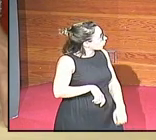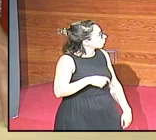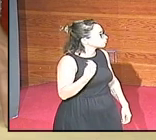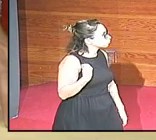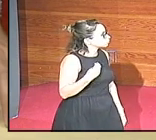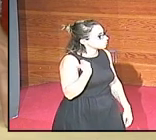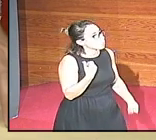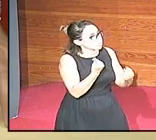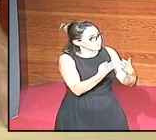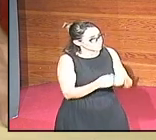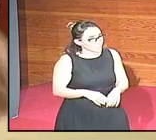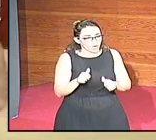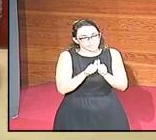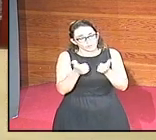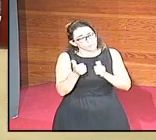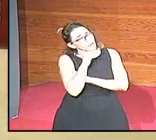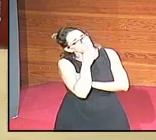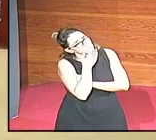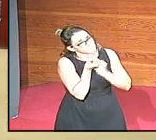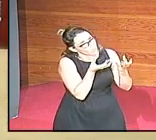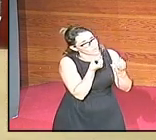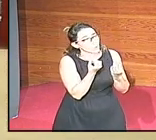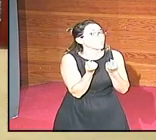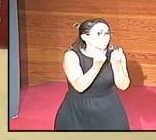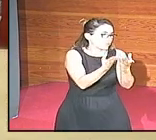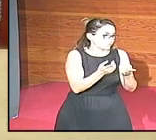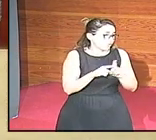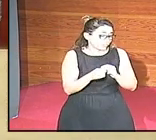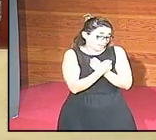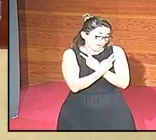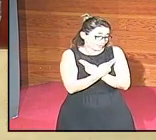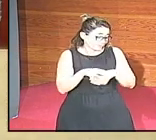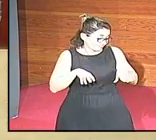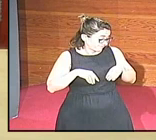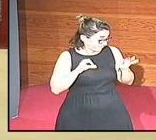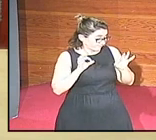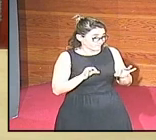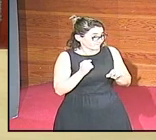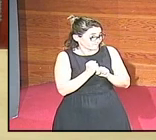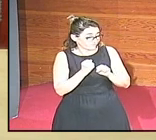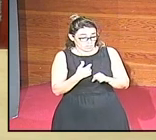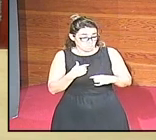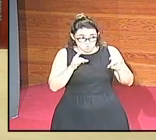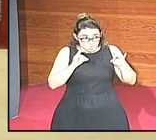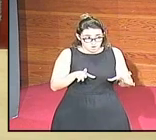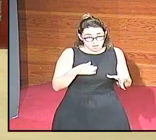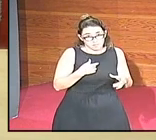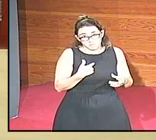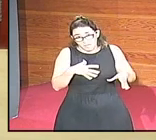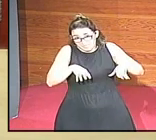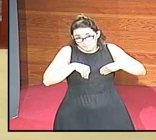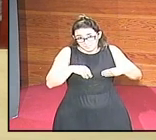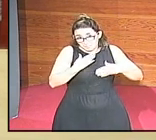¿Cuántos divorciados han venido a contarte sus penas? ¿No? Pues, eso lo asumes un poco y tratas de pilotarlo como. Pero